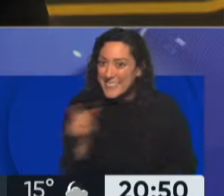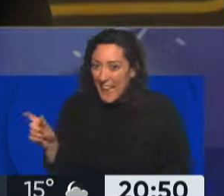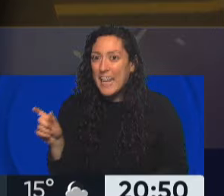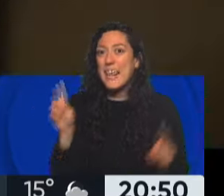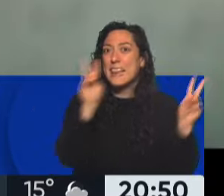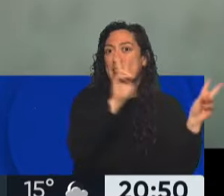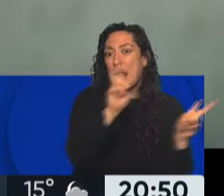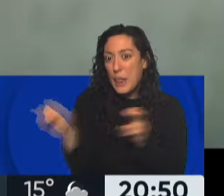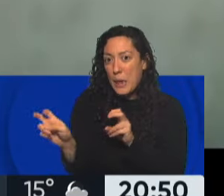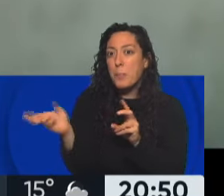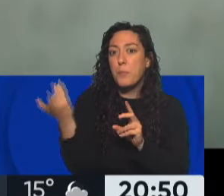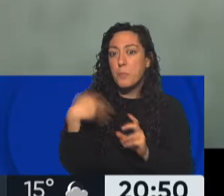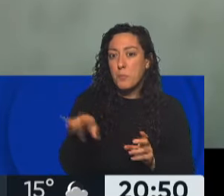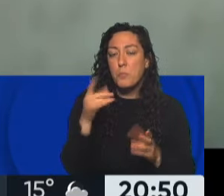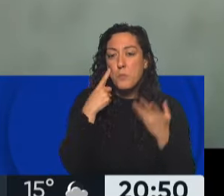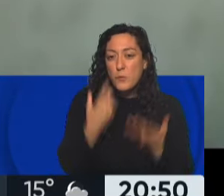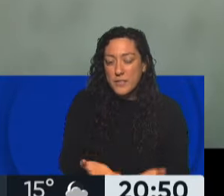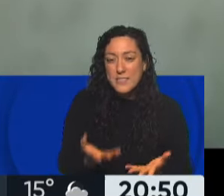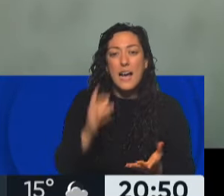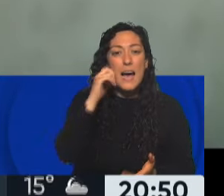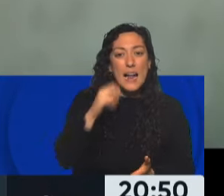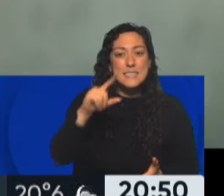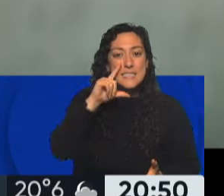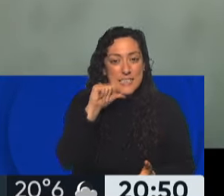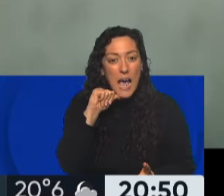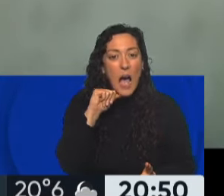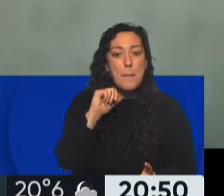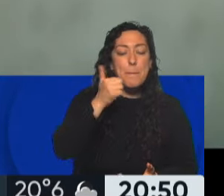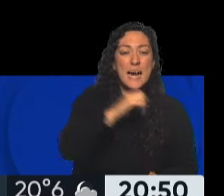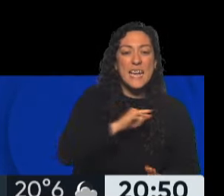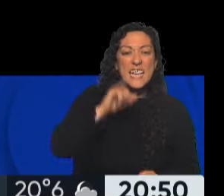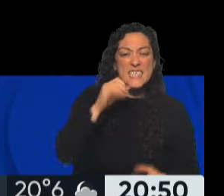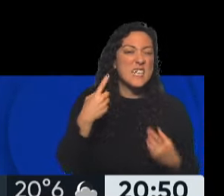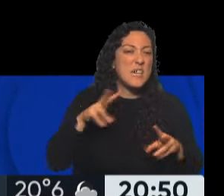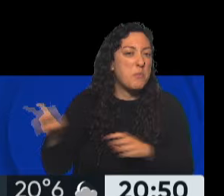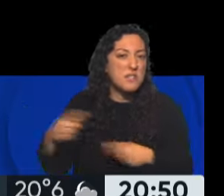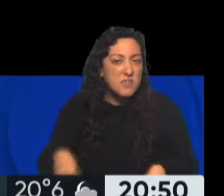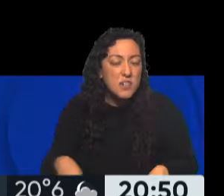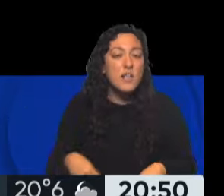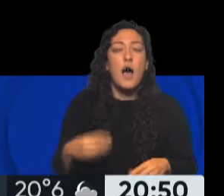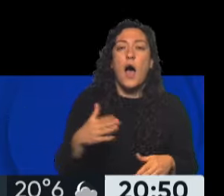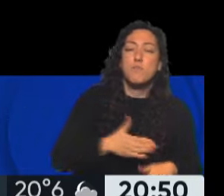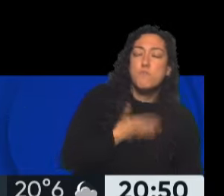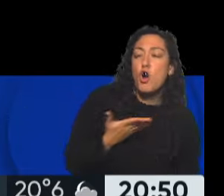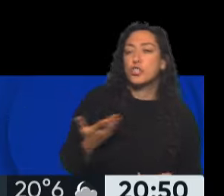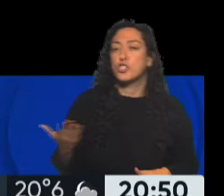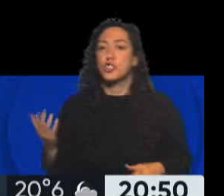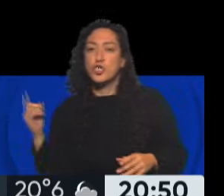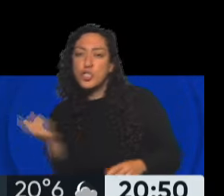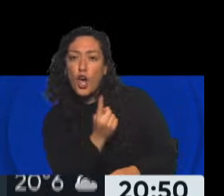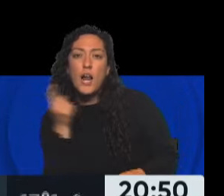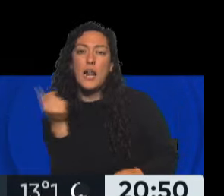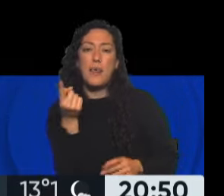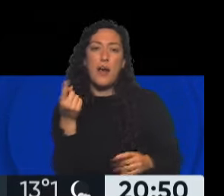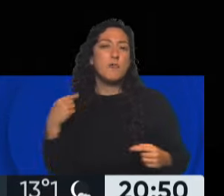los temas que justamente exponía Gabriel García Márquez, y estoy hablando del amor, la soledad y el destino. Llega entonces